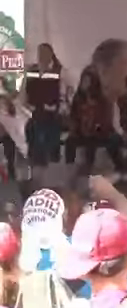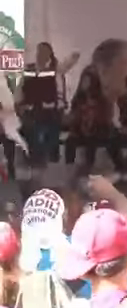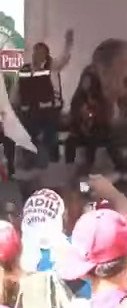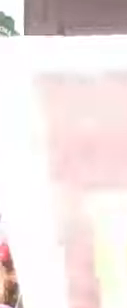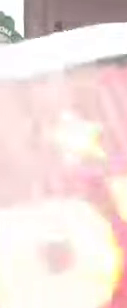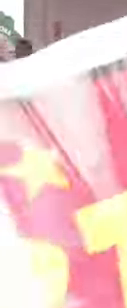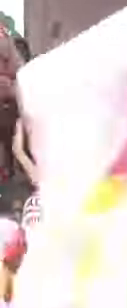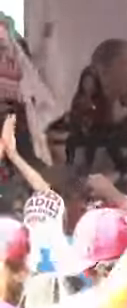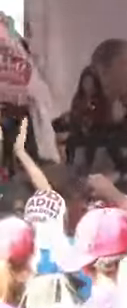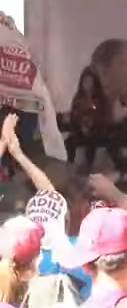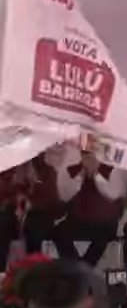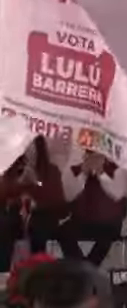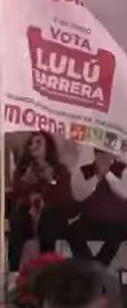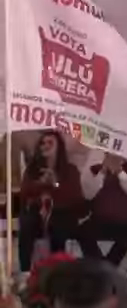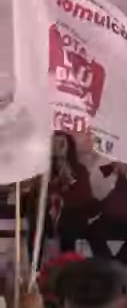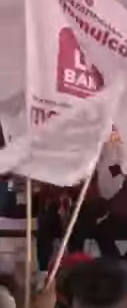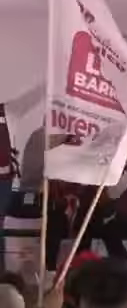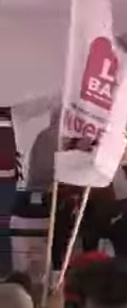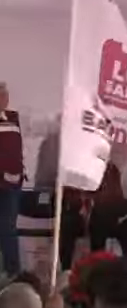González.